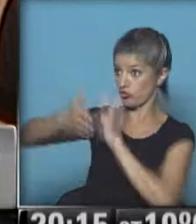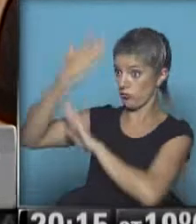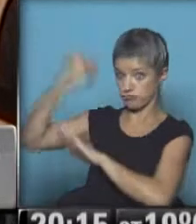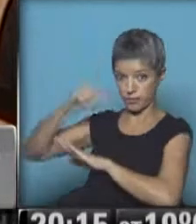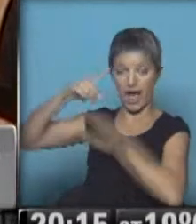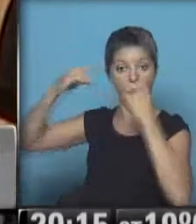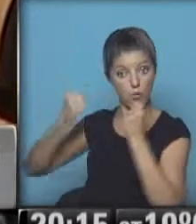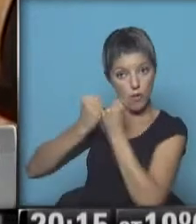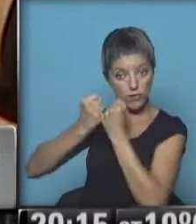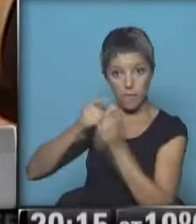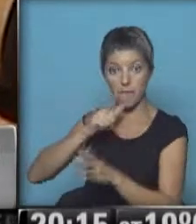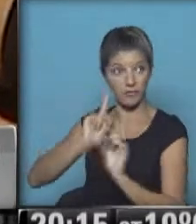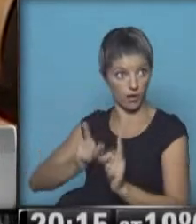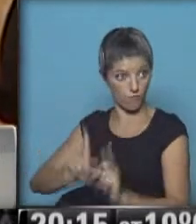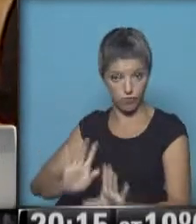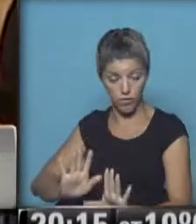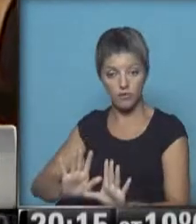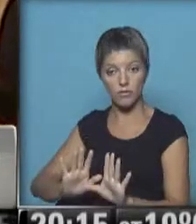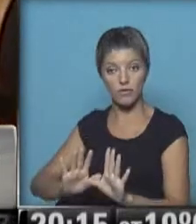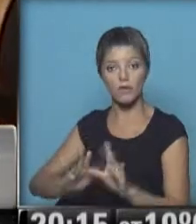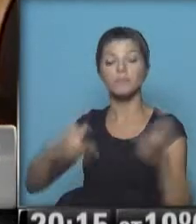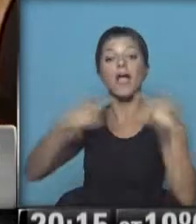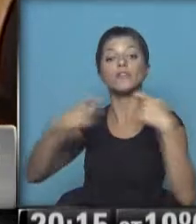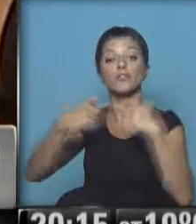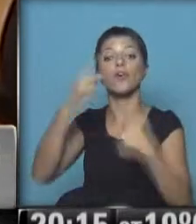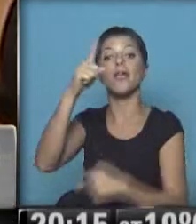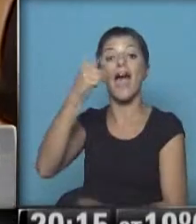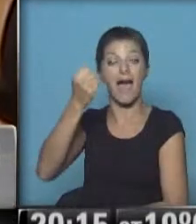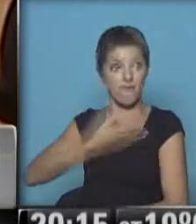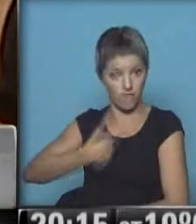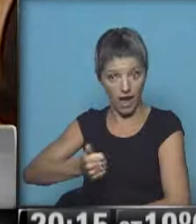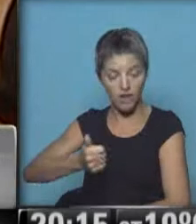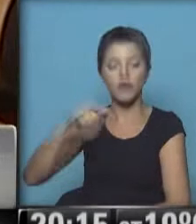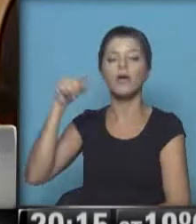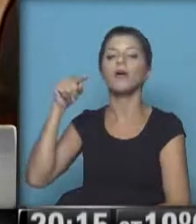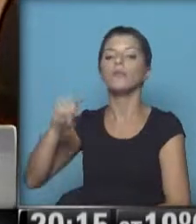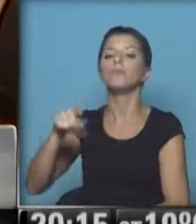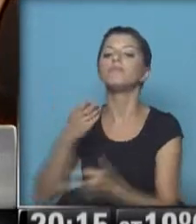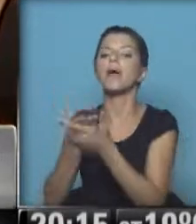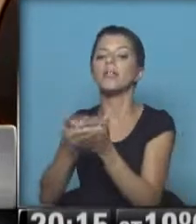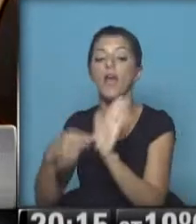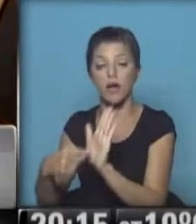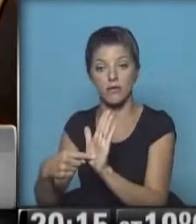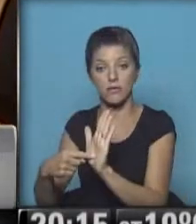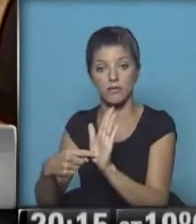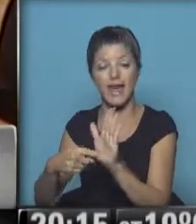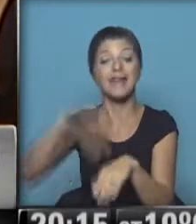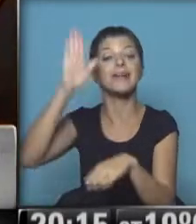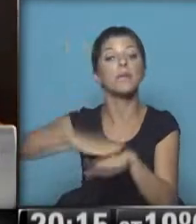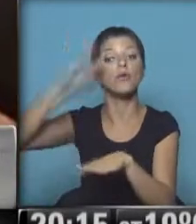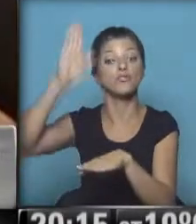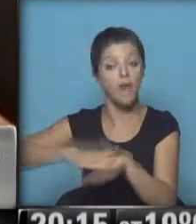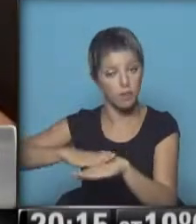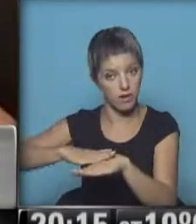sigue siendo, no creo que haya sido revocado, con la Asociación del Fútbol Argentino, por el cual requería que los